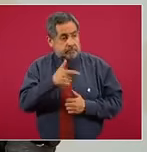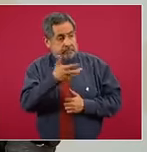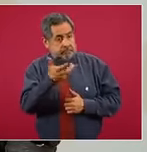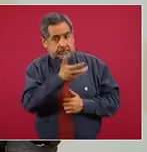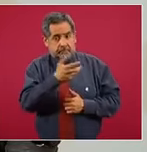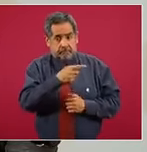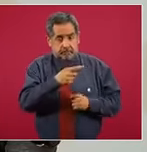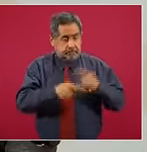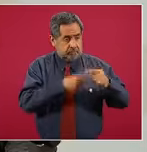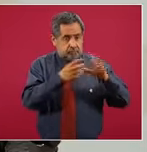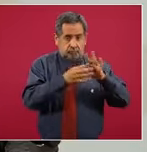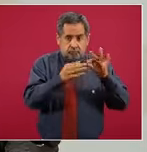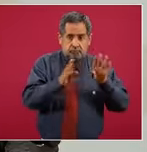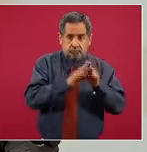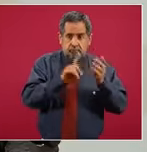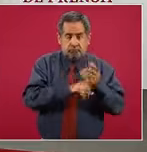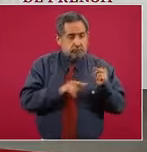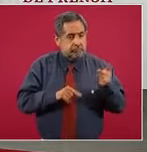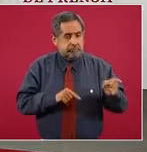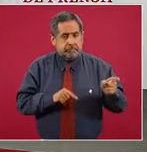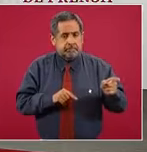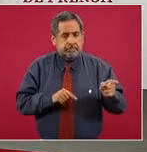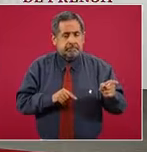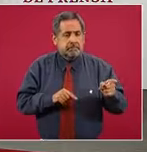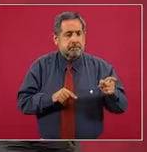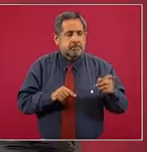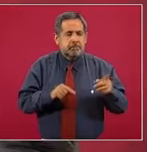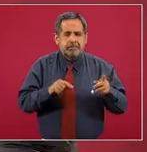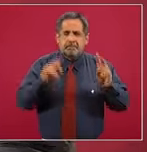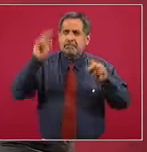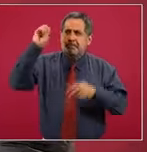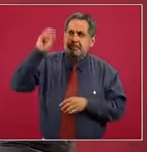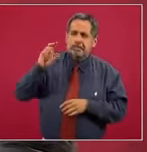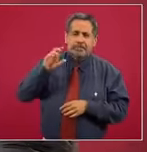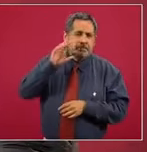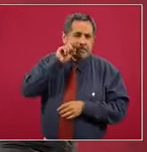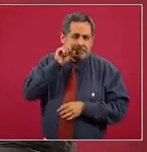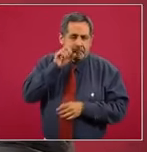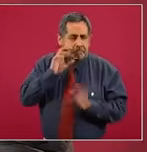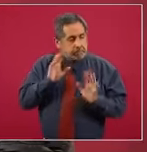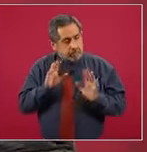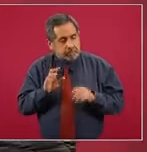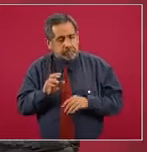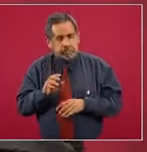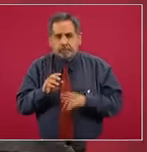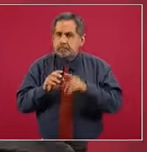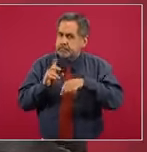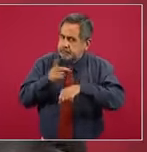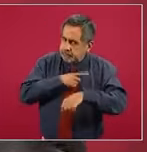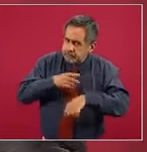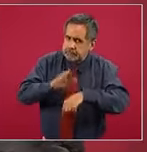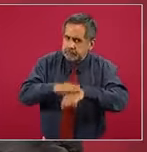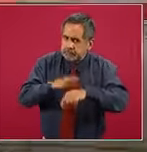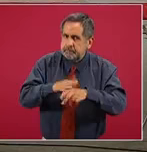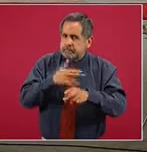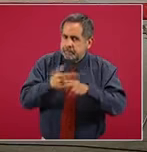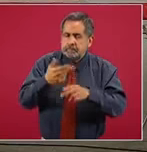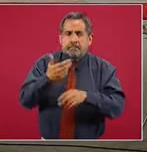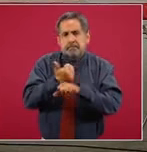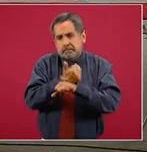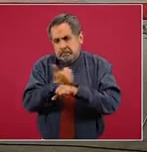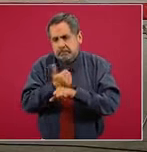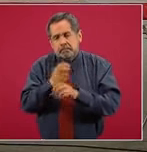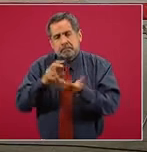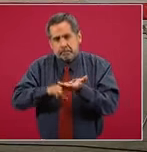realizado estando en semáforo naranja y no como se acordó que sería hasta el semáforo amarillo